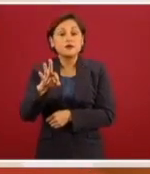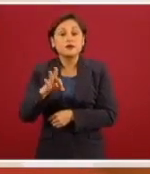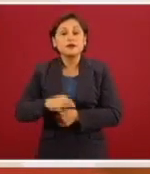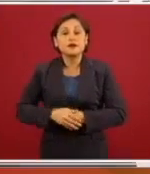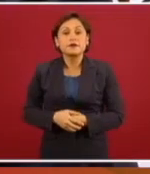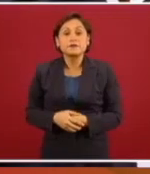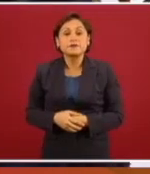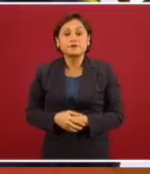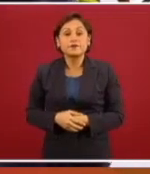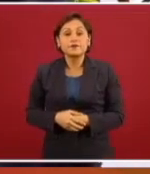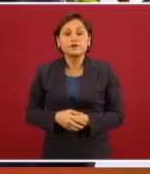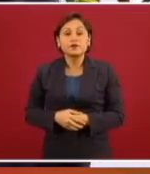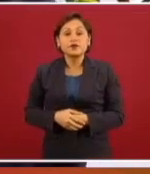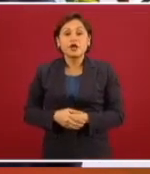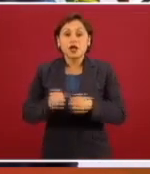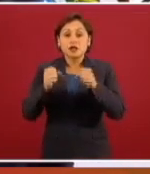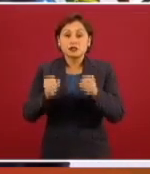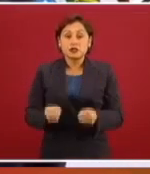la seguridad social.